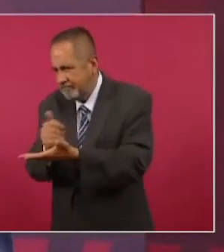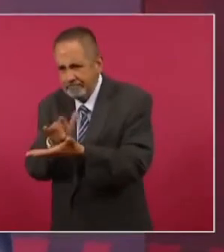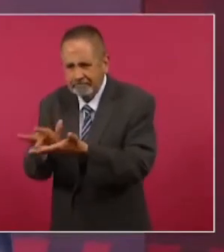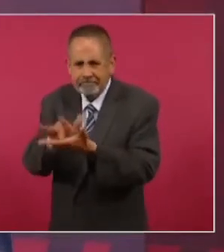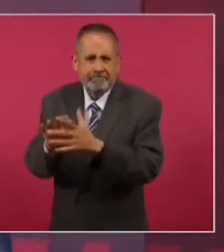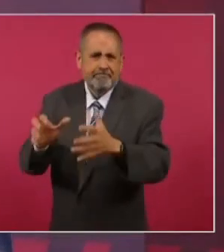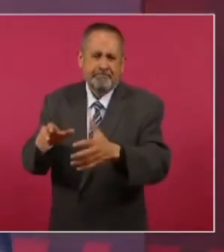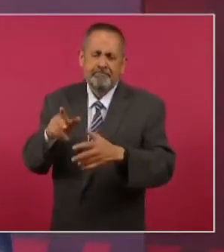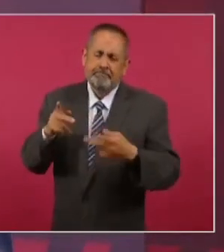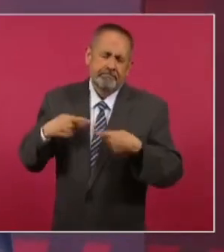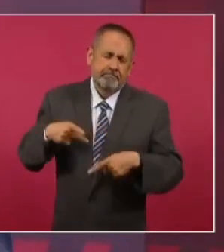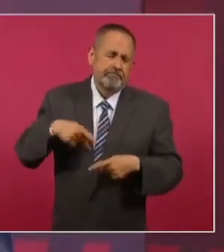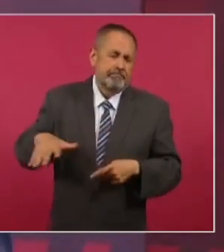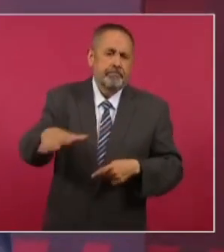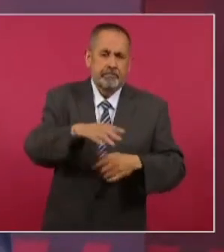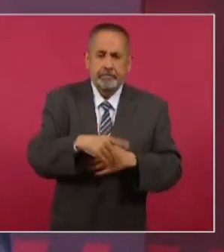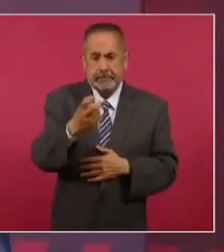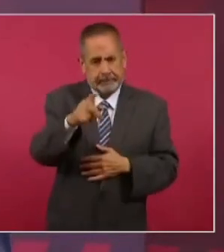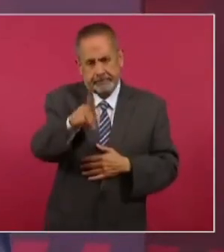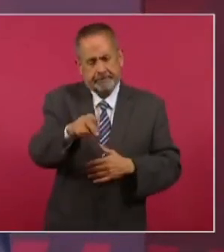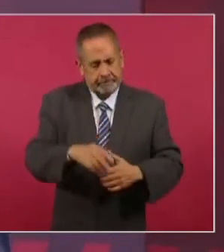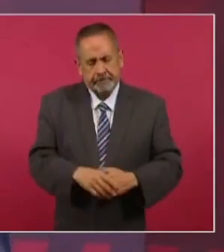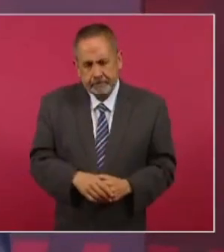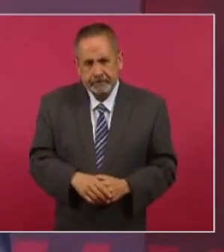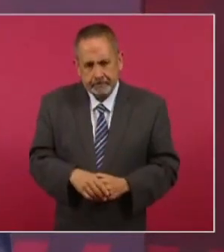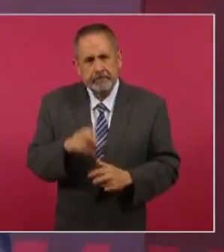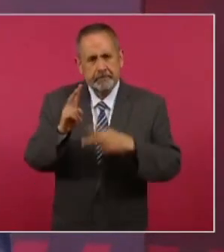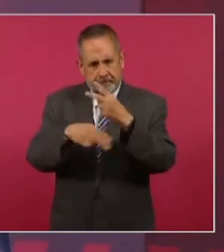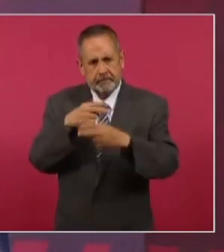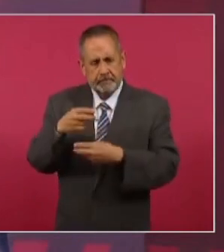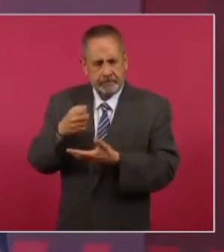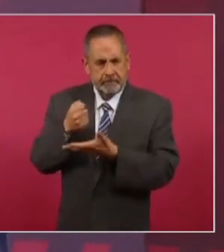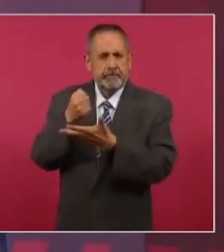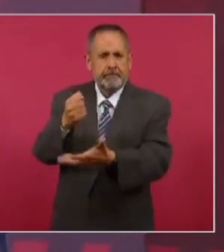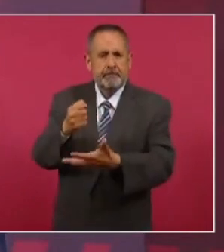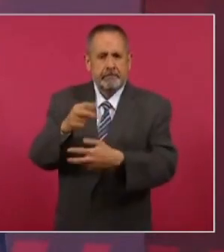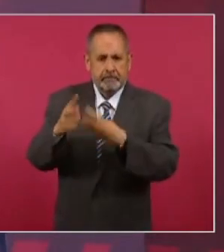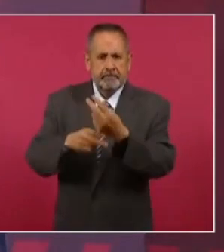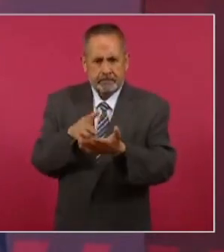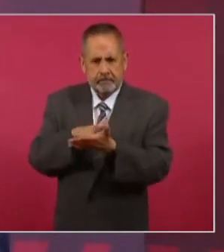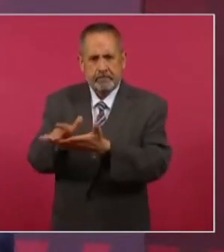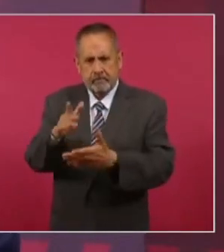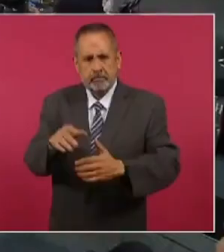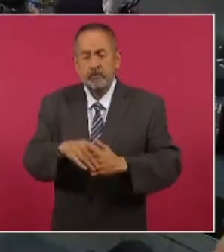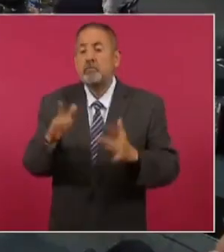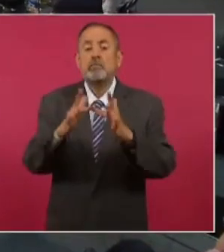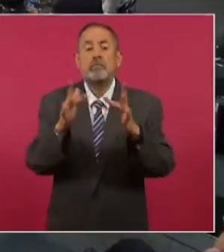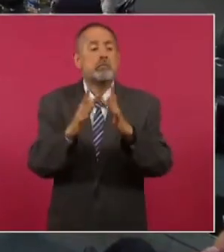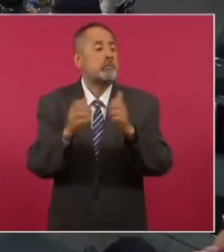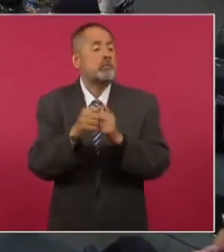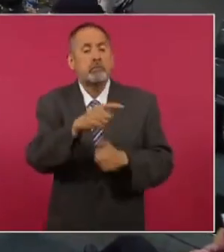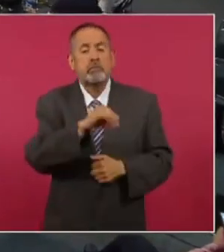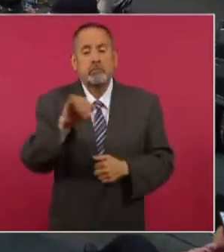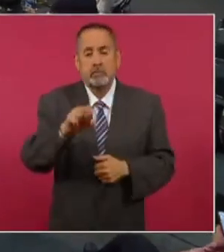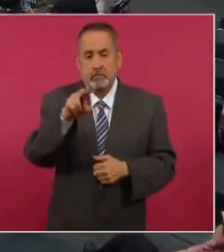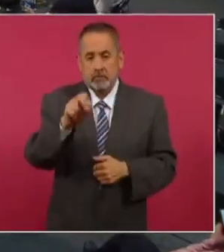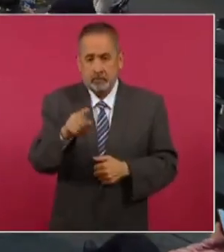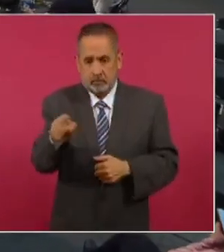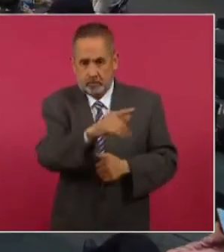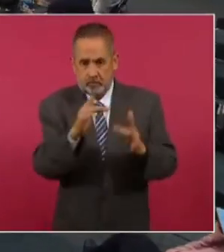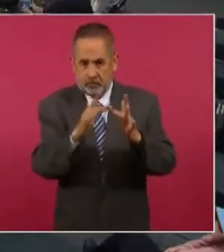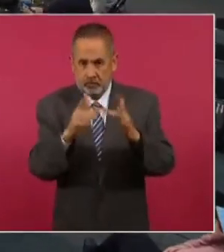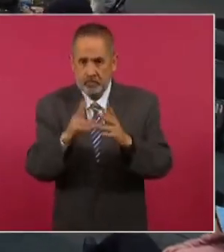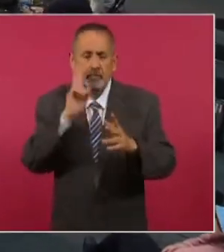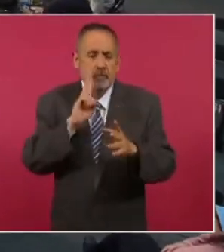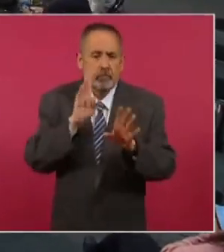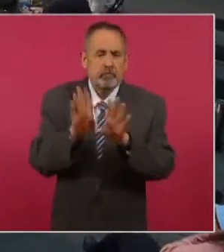en los pueblos entonces sí sí vamos a ayudar pero con con Jesús para